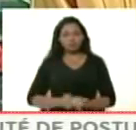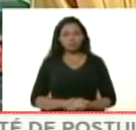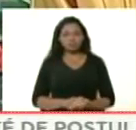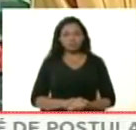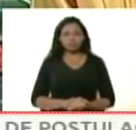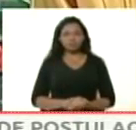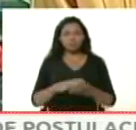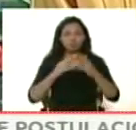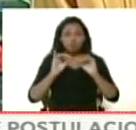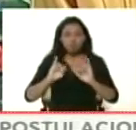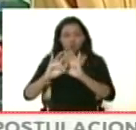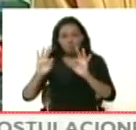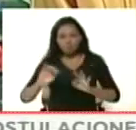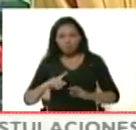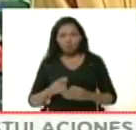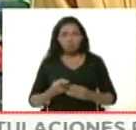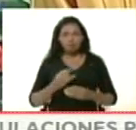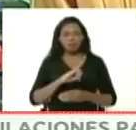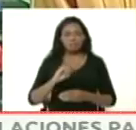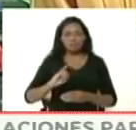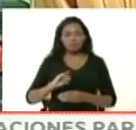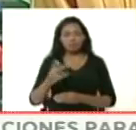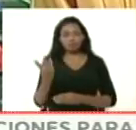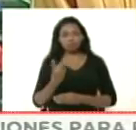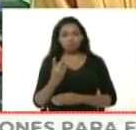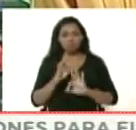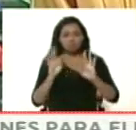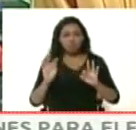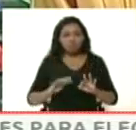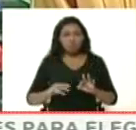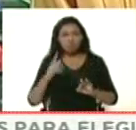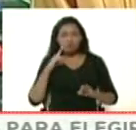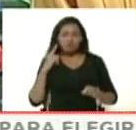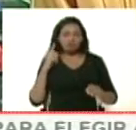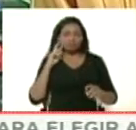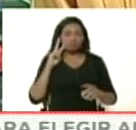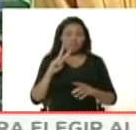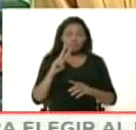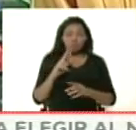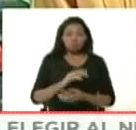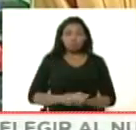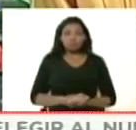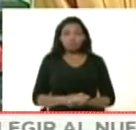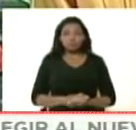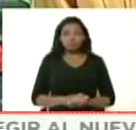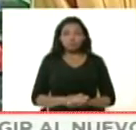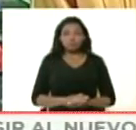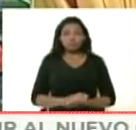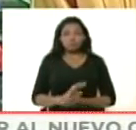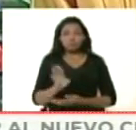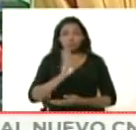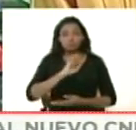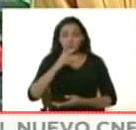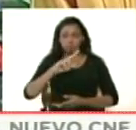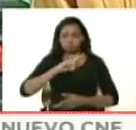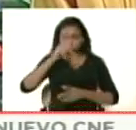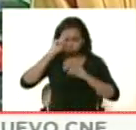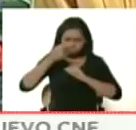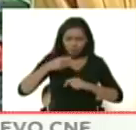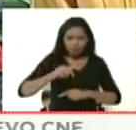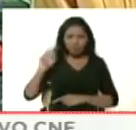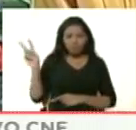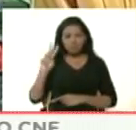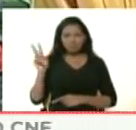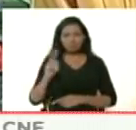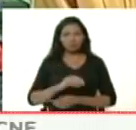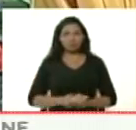En todos los casos, a los individuos de ambas especies se le considerará patrimonio genético de la República